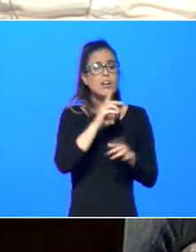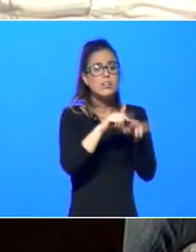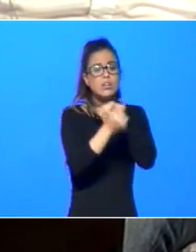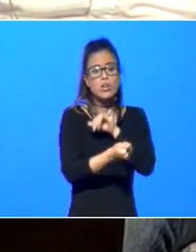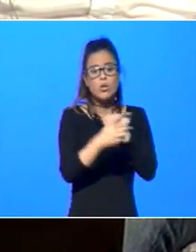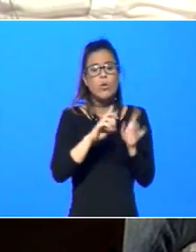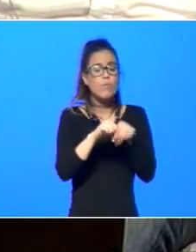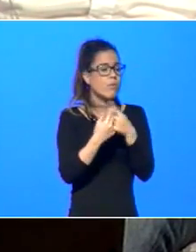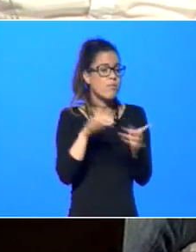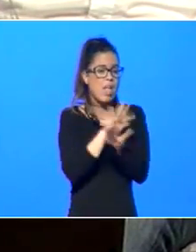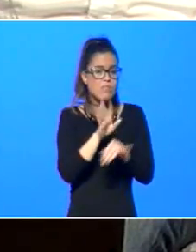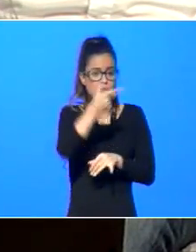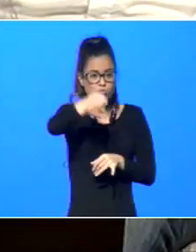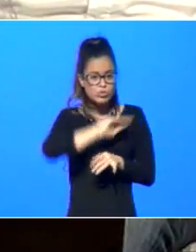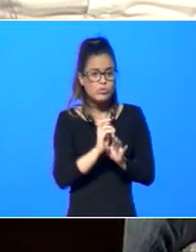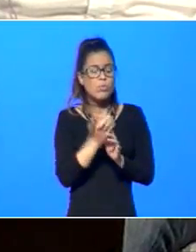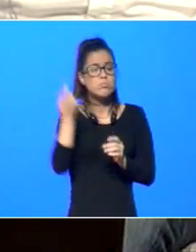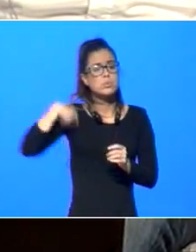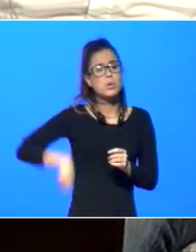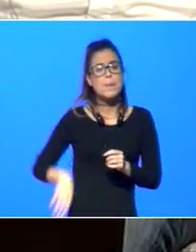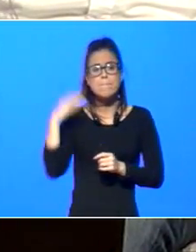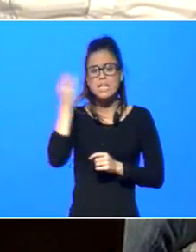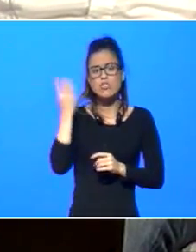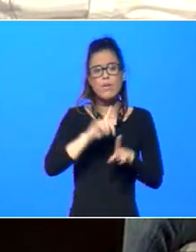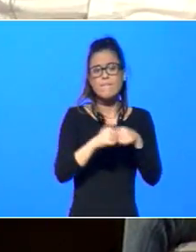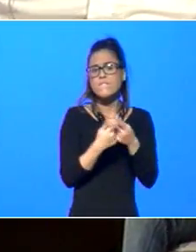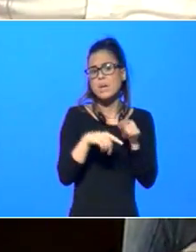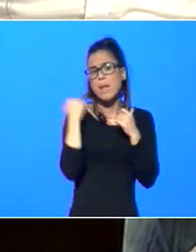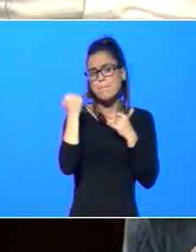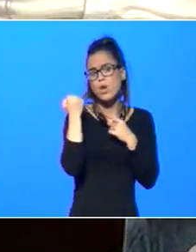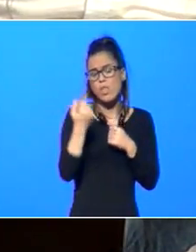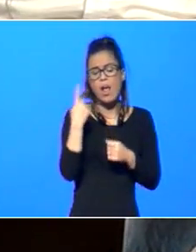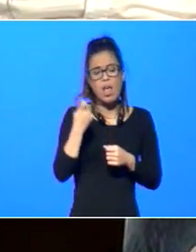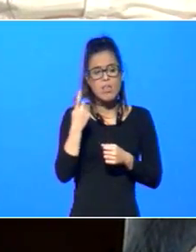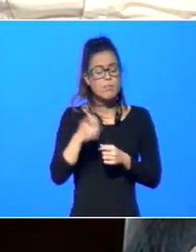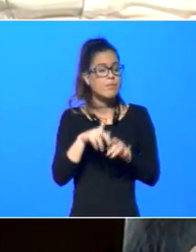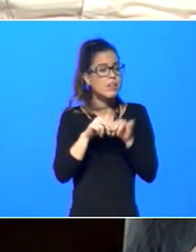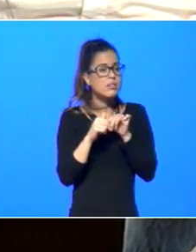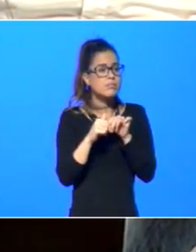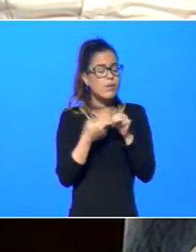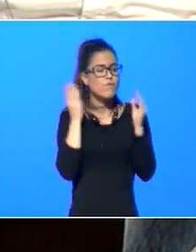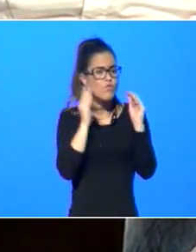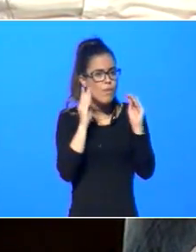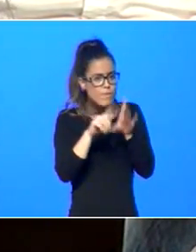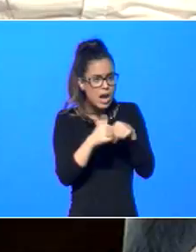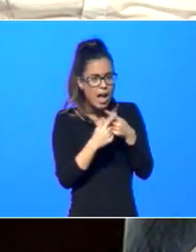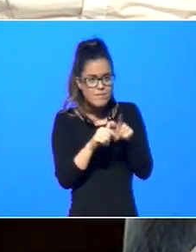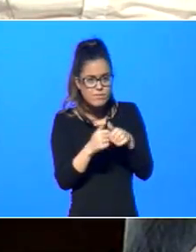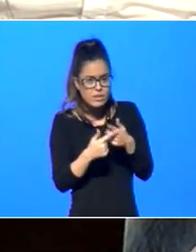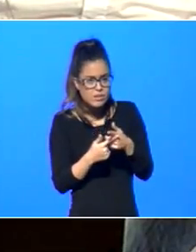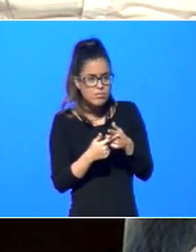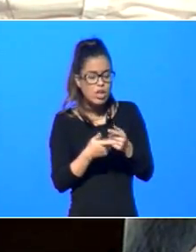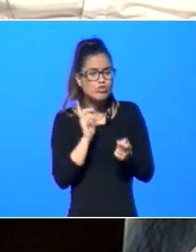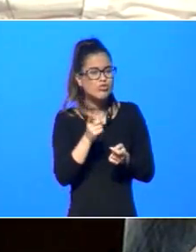vosotros sois los profesionales. Creo que hay que empoderar a las familias, creo que hay que formar a las familias, pero no solo a las